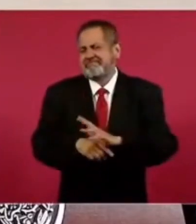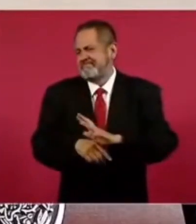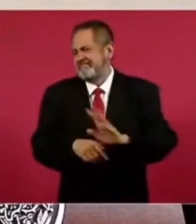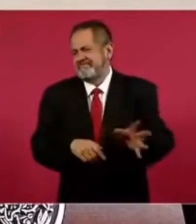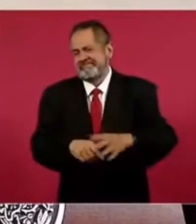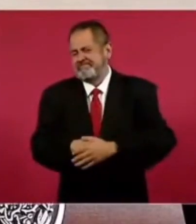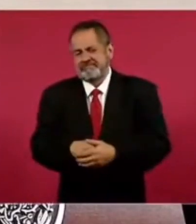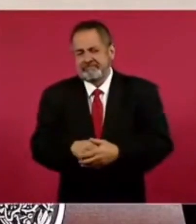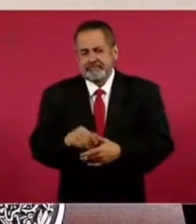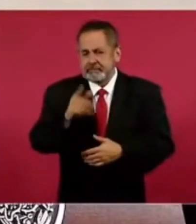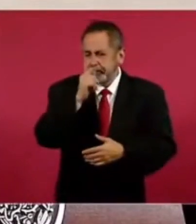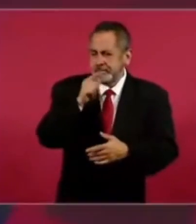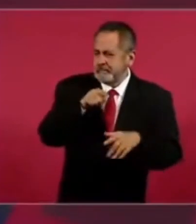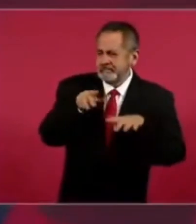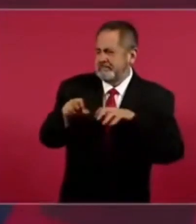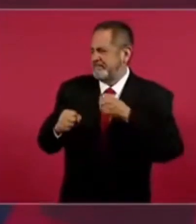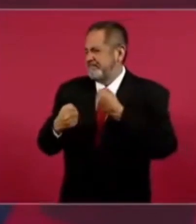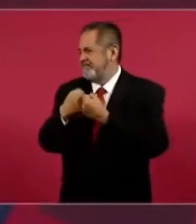¿Por qué?